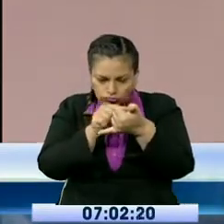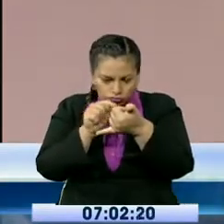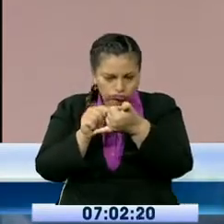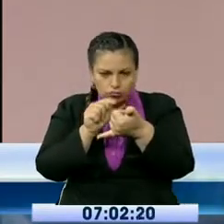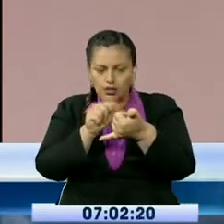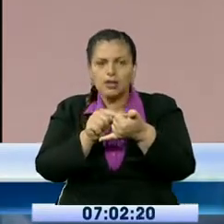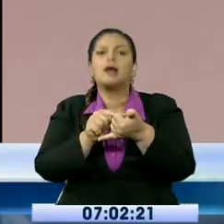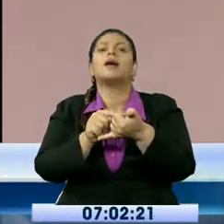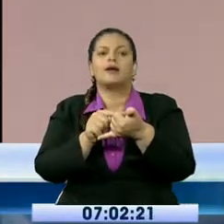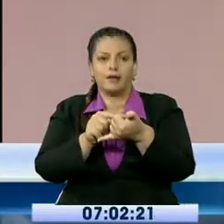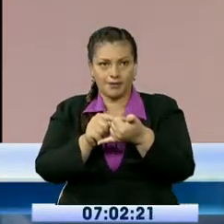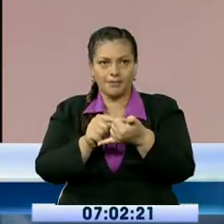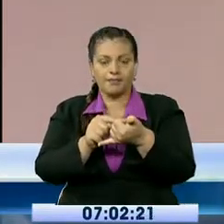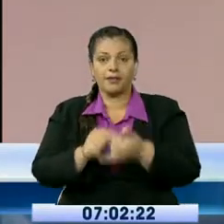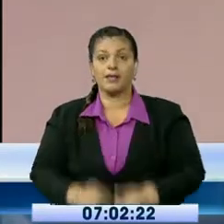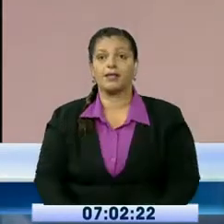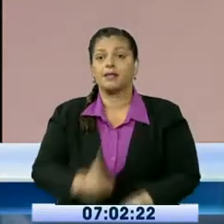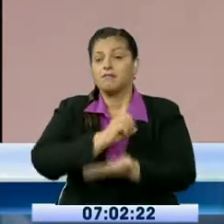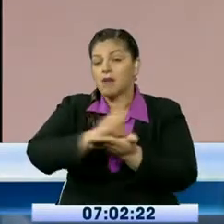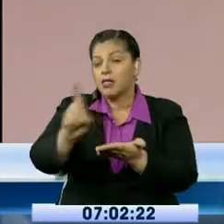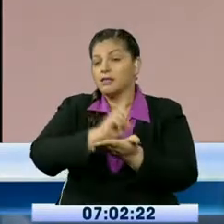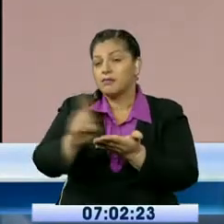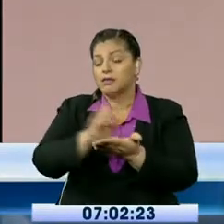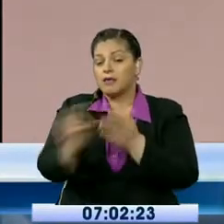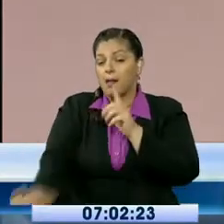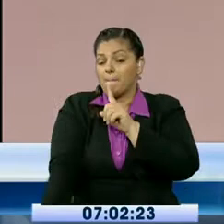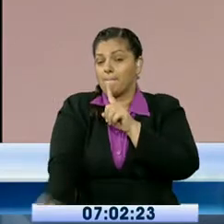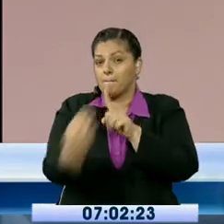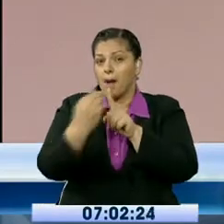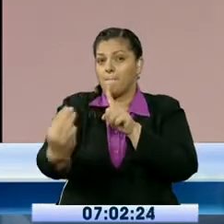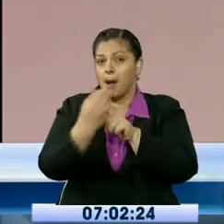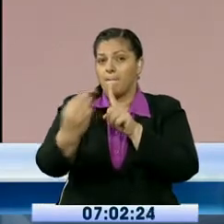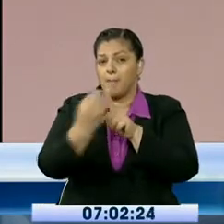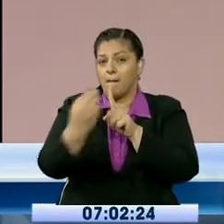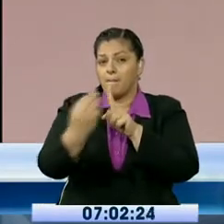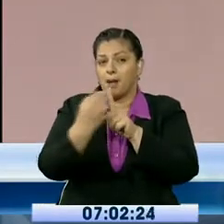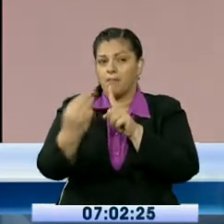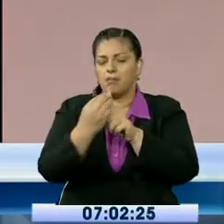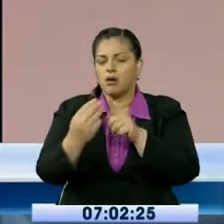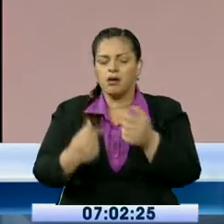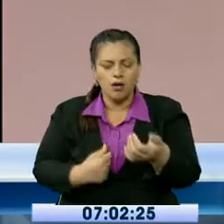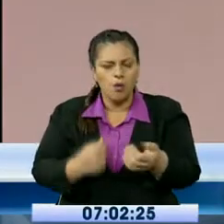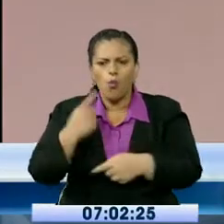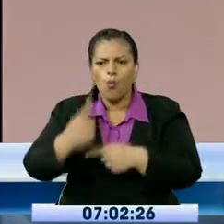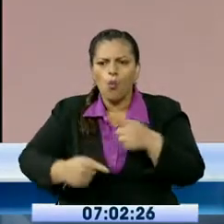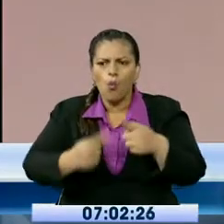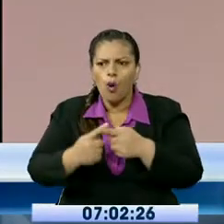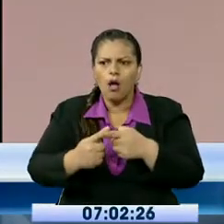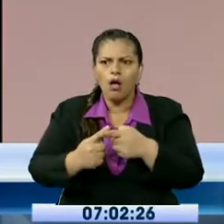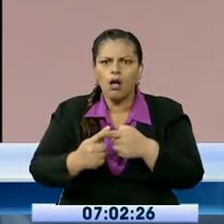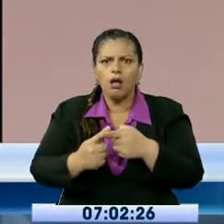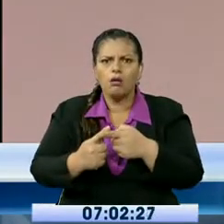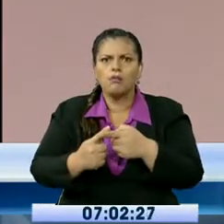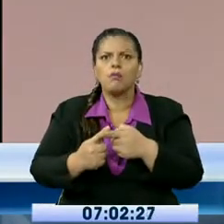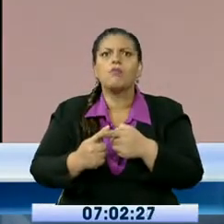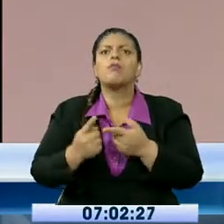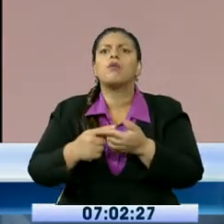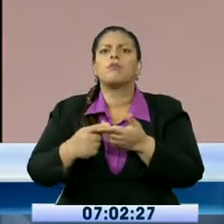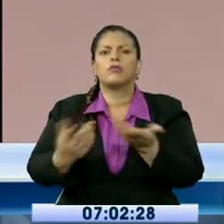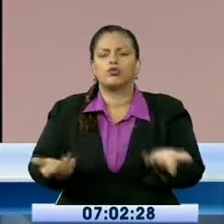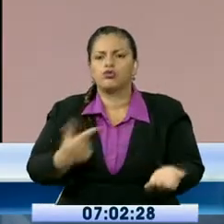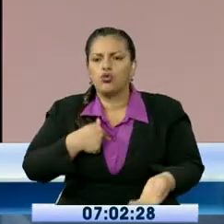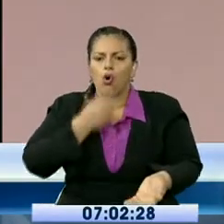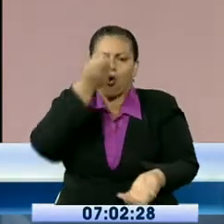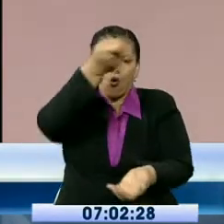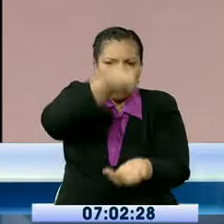a llegar un mensaje en el cual me informan cuánto se me acaba de acreditar por los consumos, con